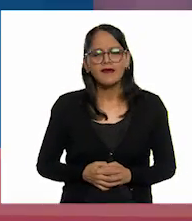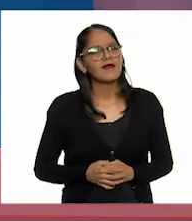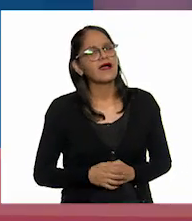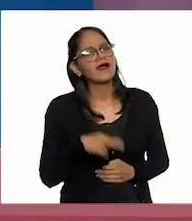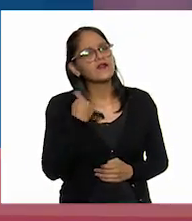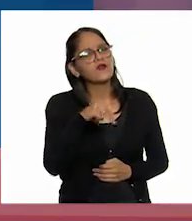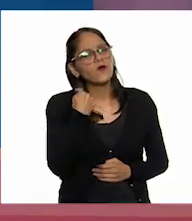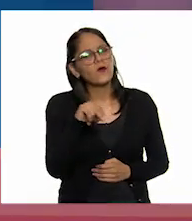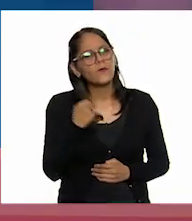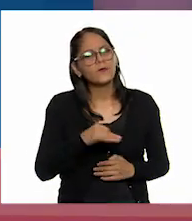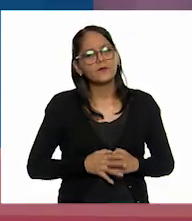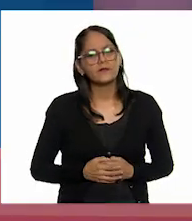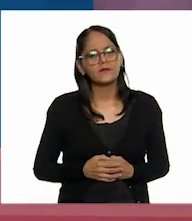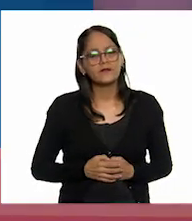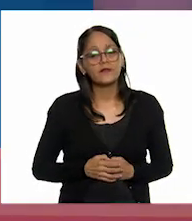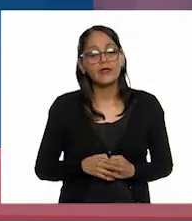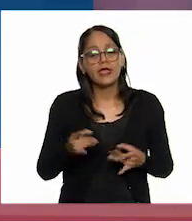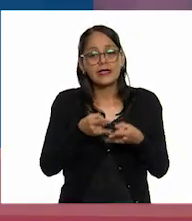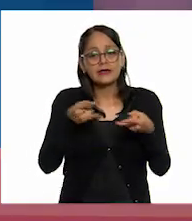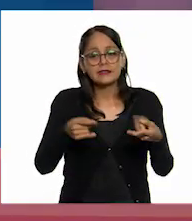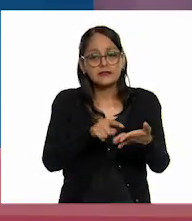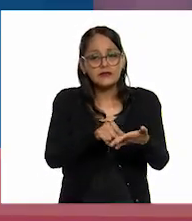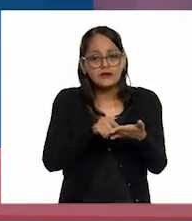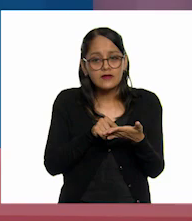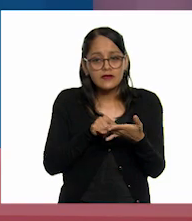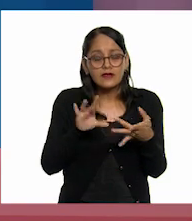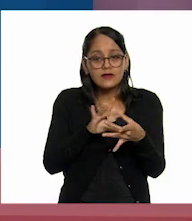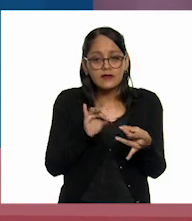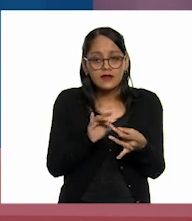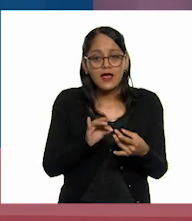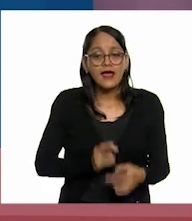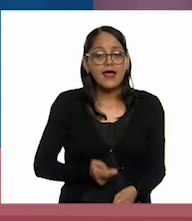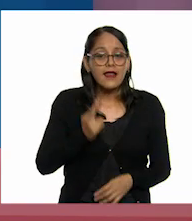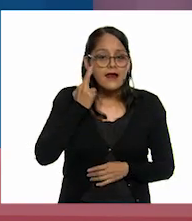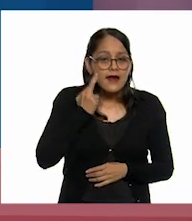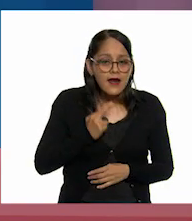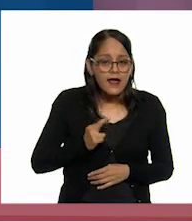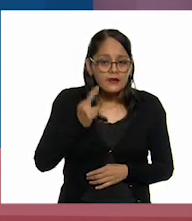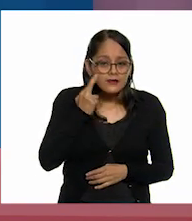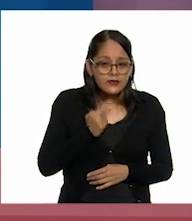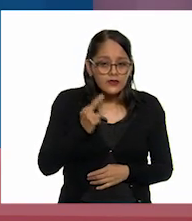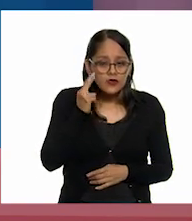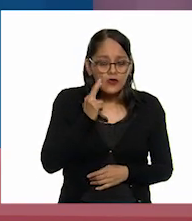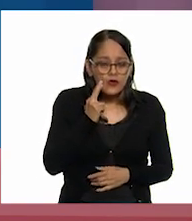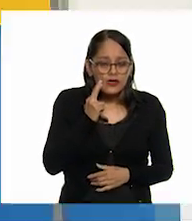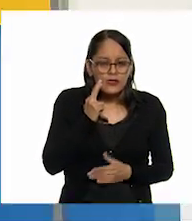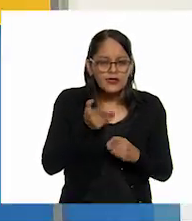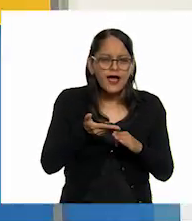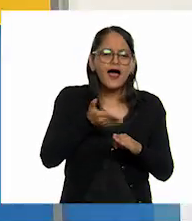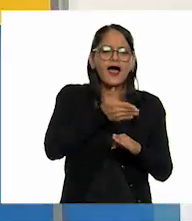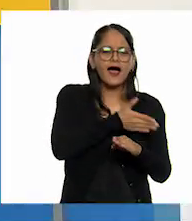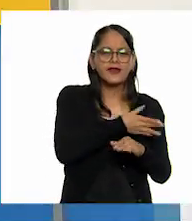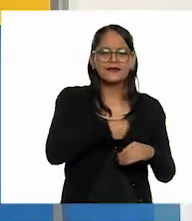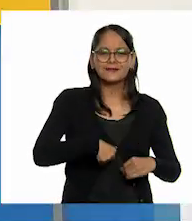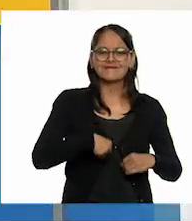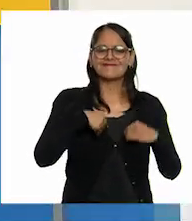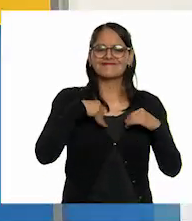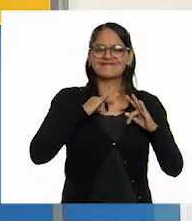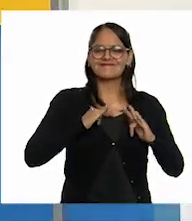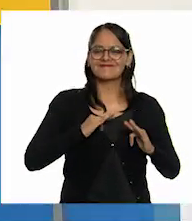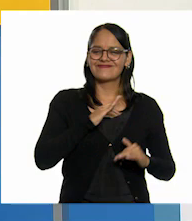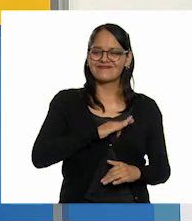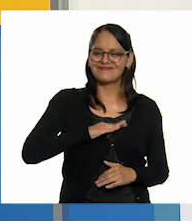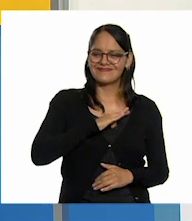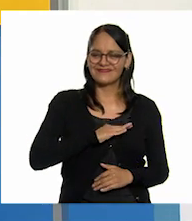Se llama Cuando los ratones se daban la gran vida. Perfecto, Raulito.